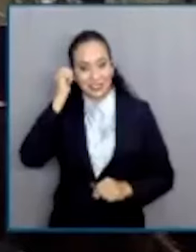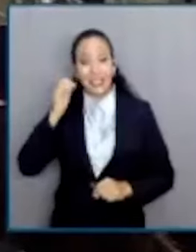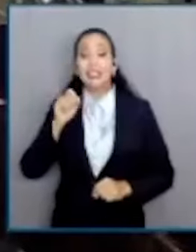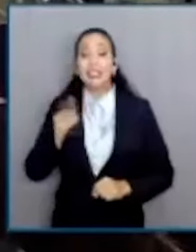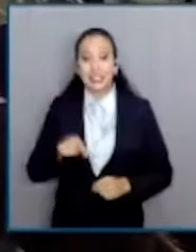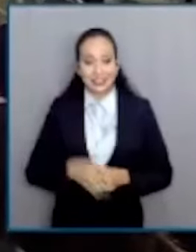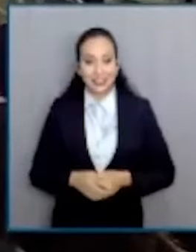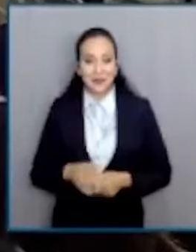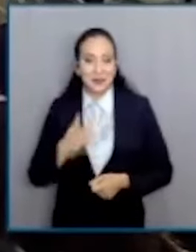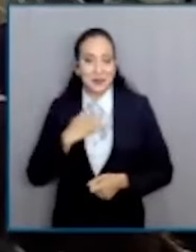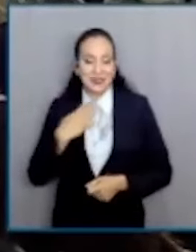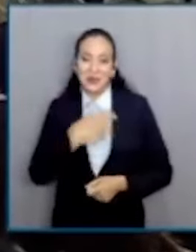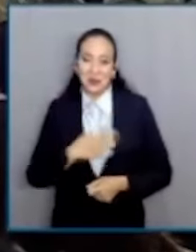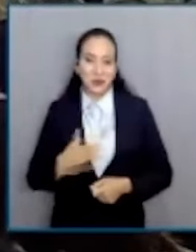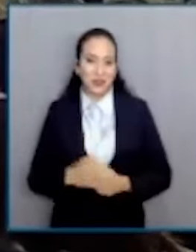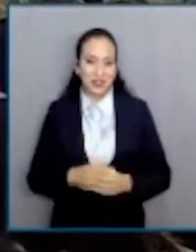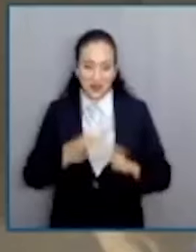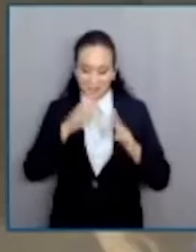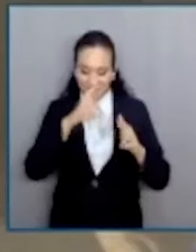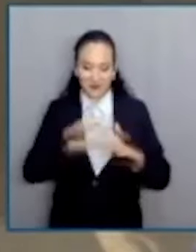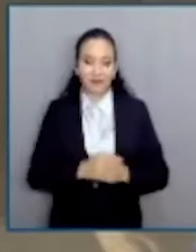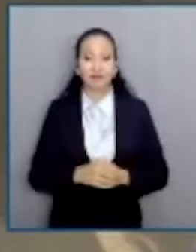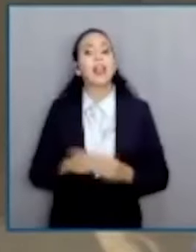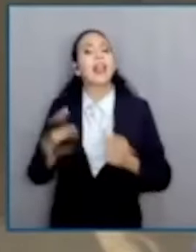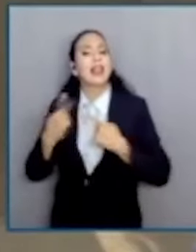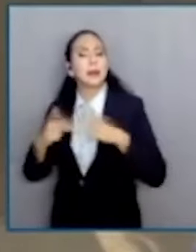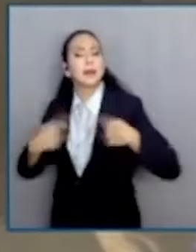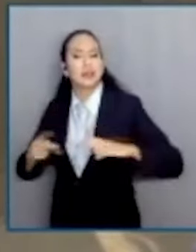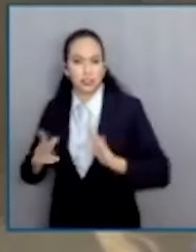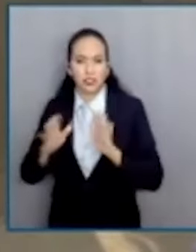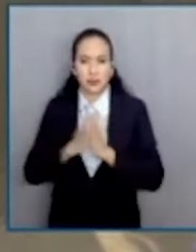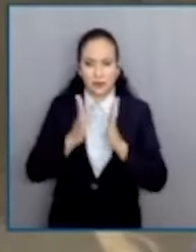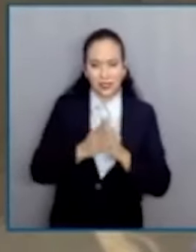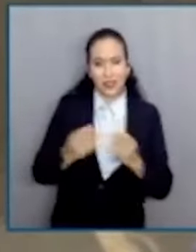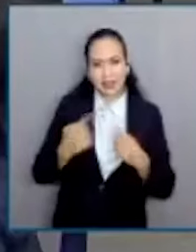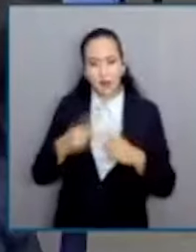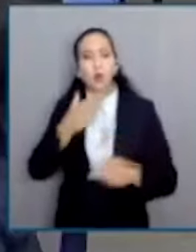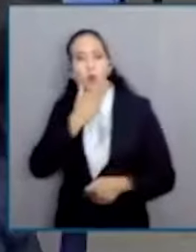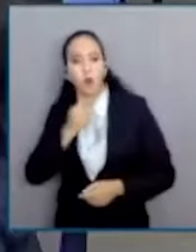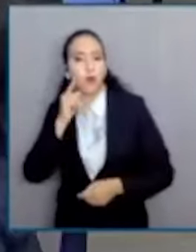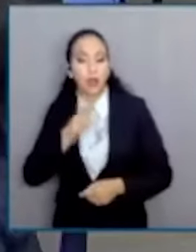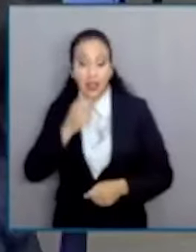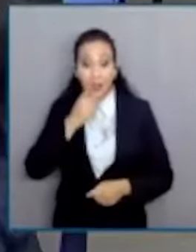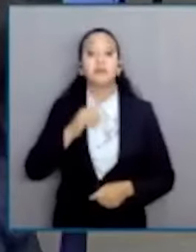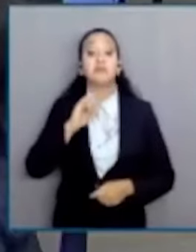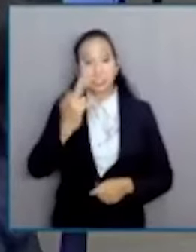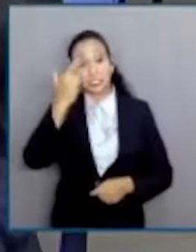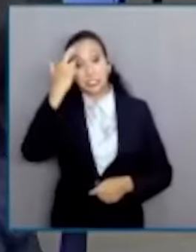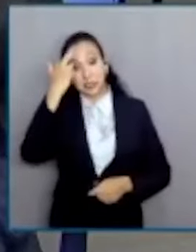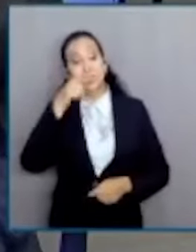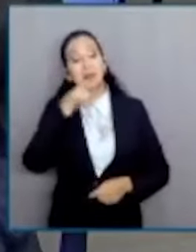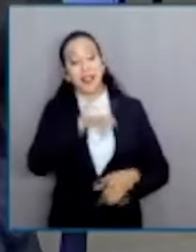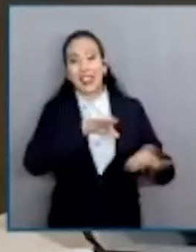país diversas colaboradoras y colaboradores del ministro Aguilar Morales subrayaron su calidad humana y conducta ejemplar como